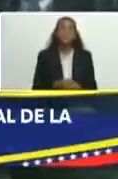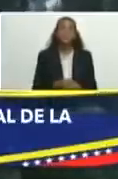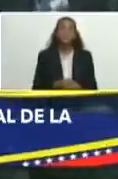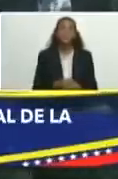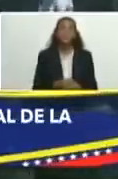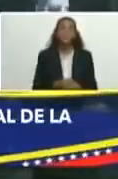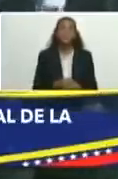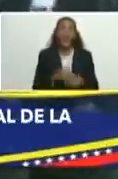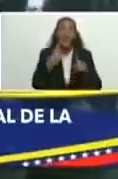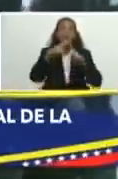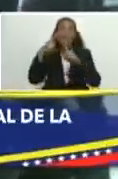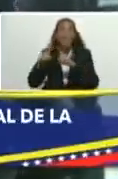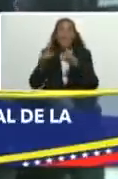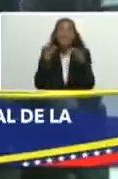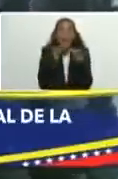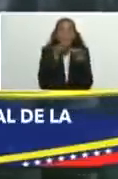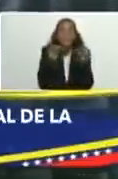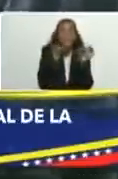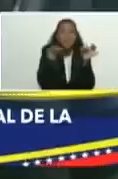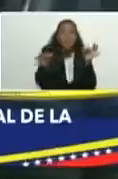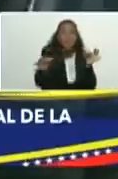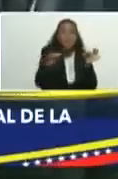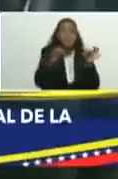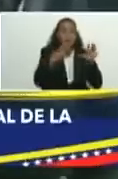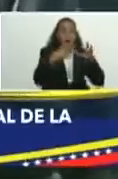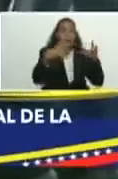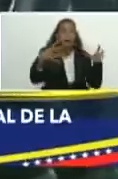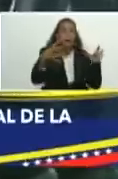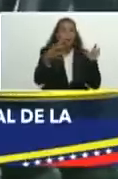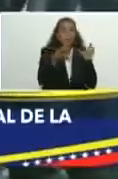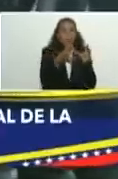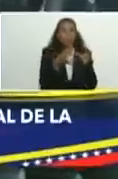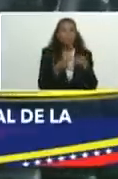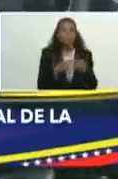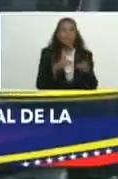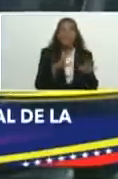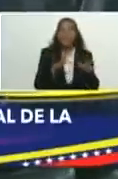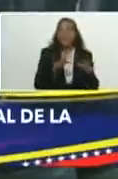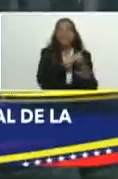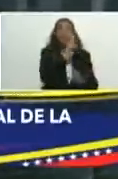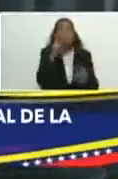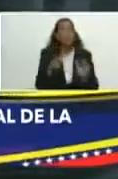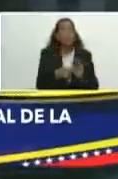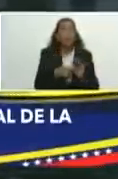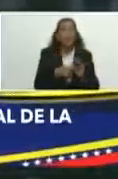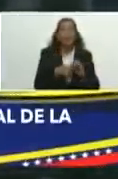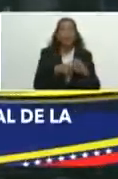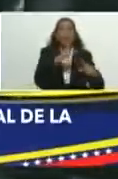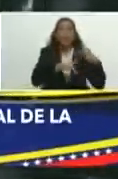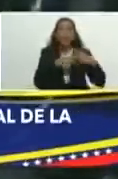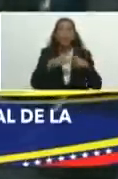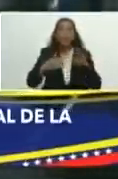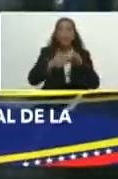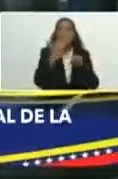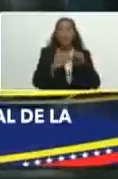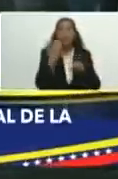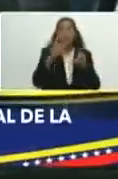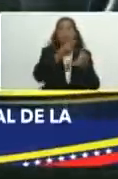Las diferentes medidas. Bueno, exacto, presidente. Aquí, como puede ver, esta es toda la gama que se produce aquí en Black Eagle de